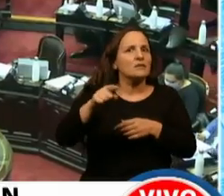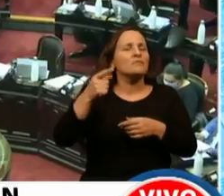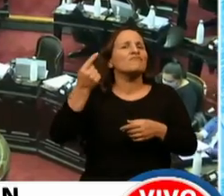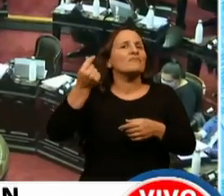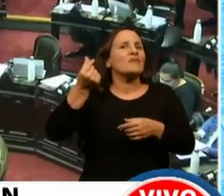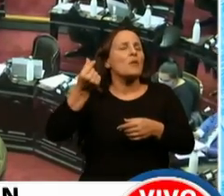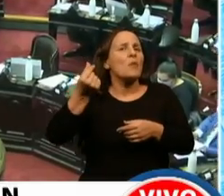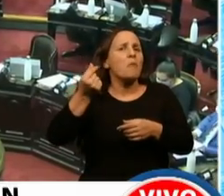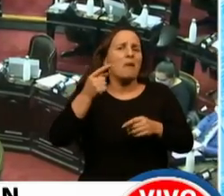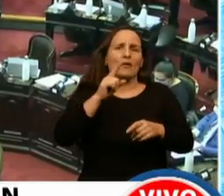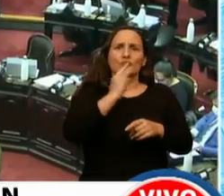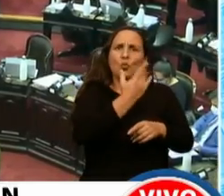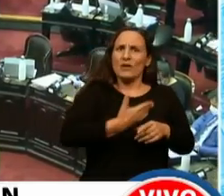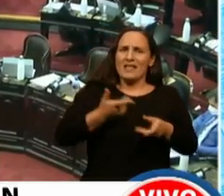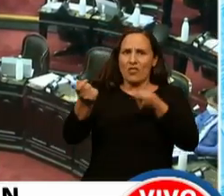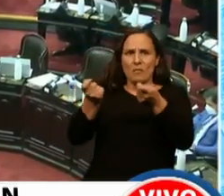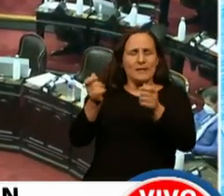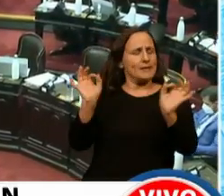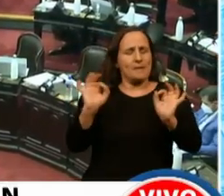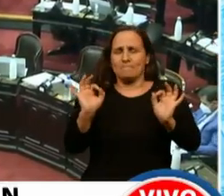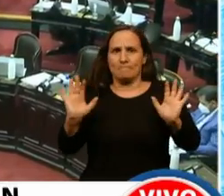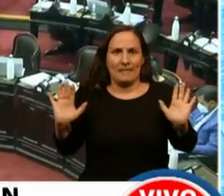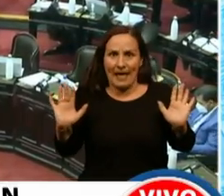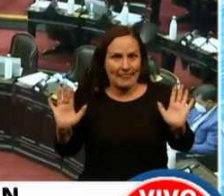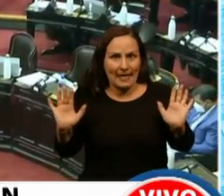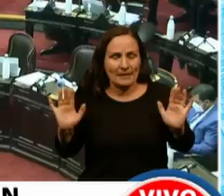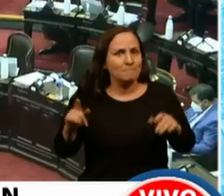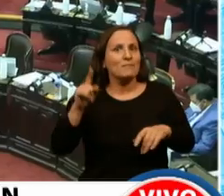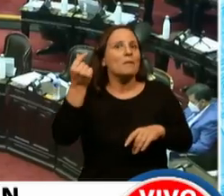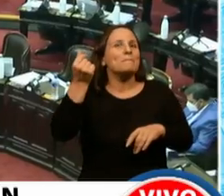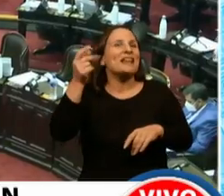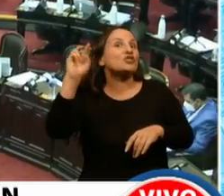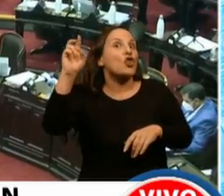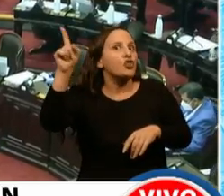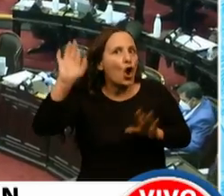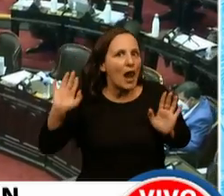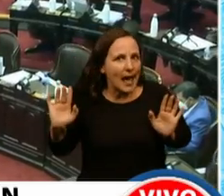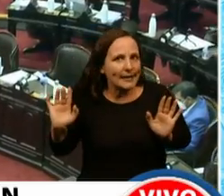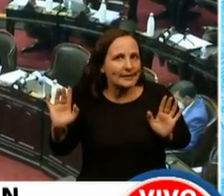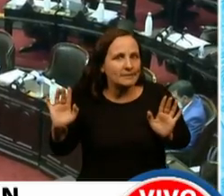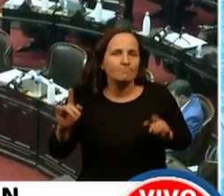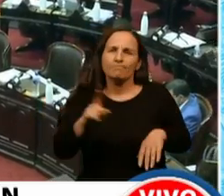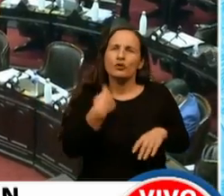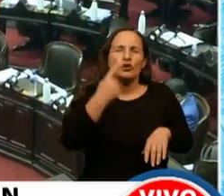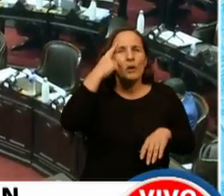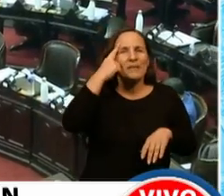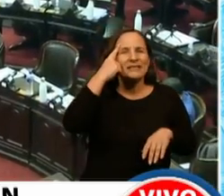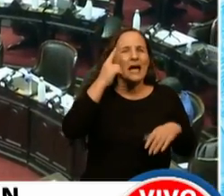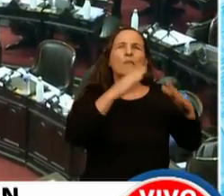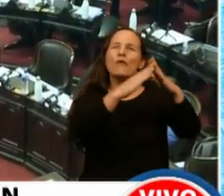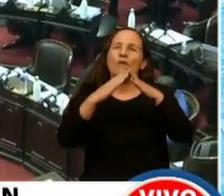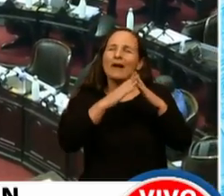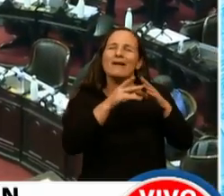regulado por el estado por lo que se le debe sumar que es un precio en dólares y si pensamos que el consumo residencial